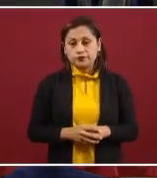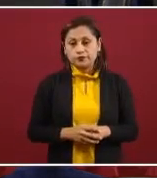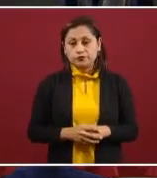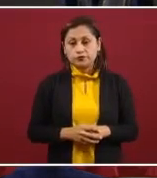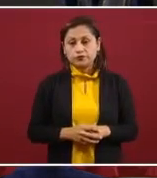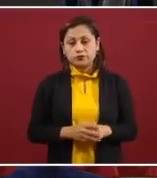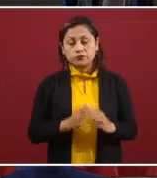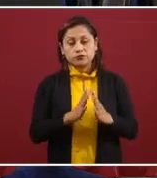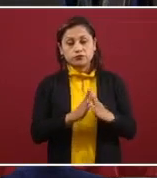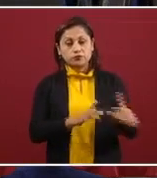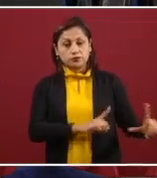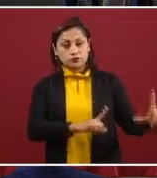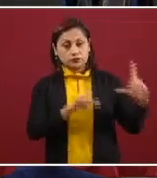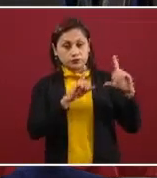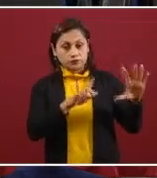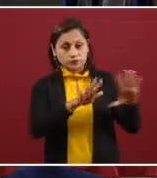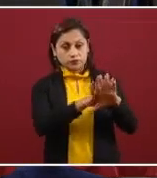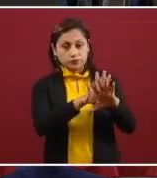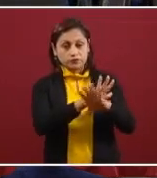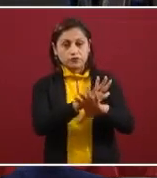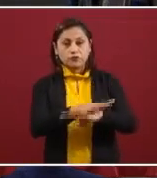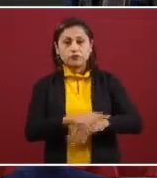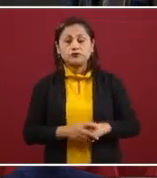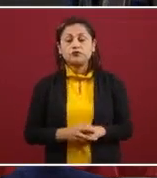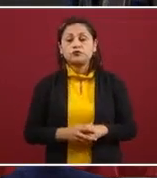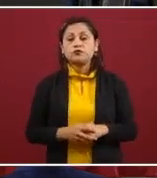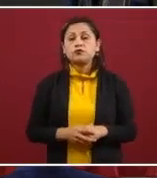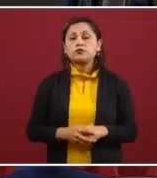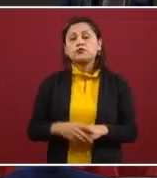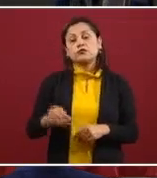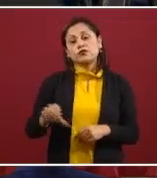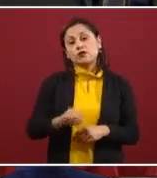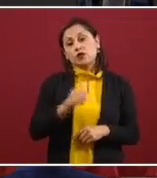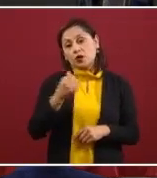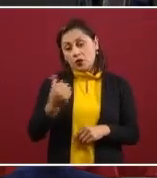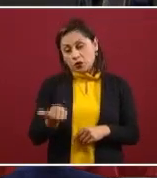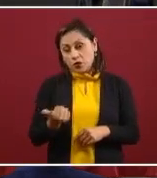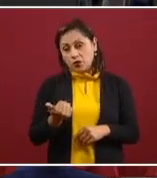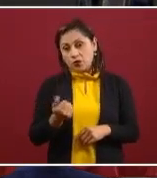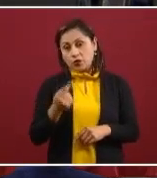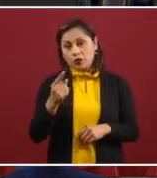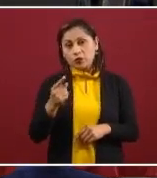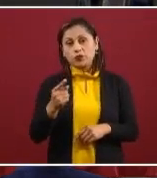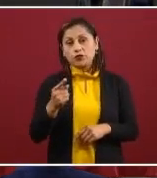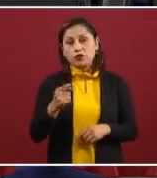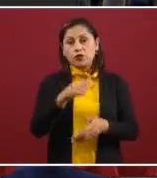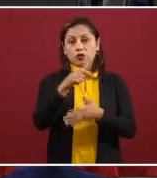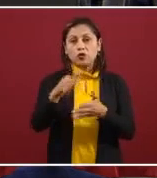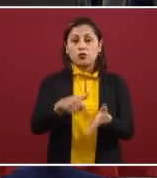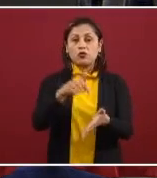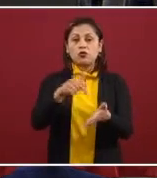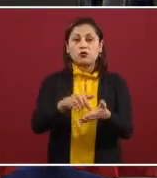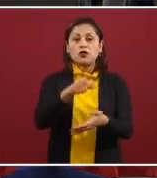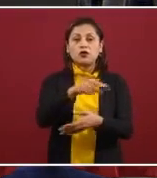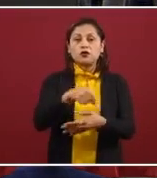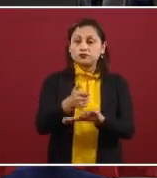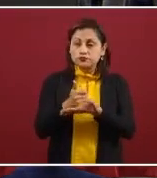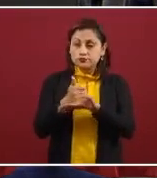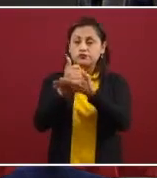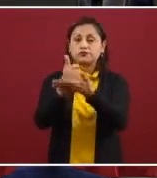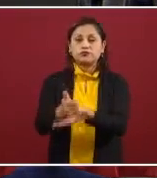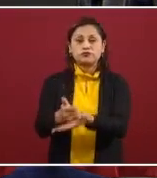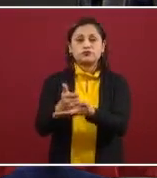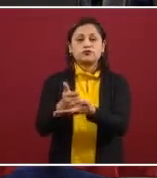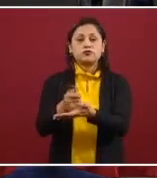por favor. Y en la categoría de estaciones de servicio que han sido aliados del consumidor,